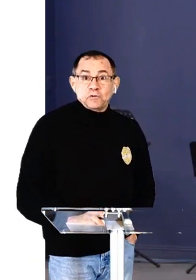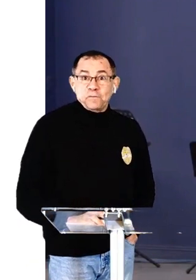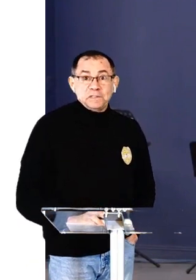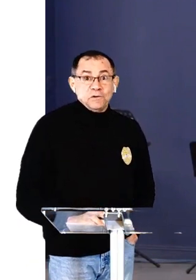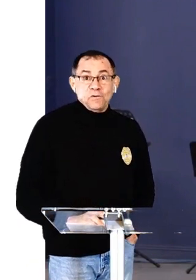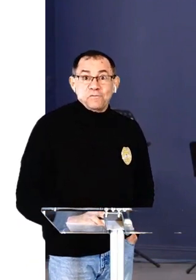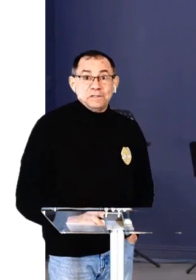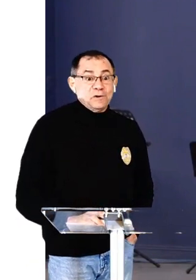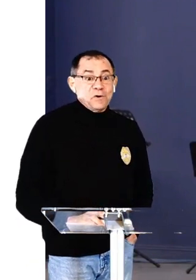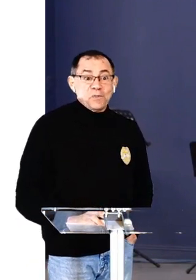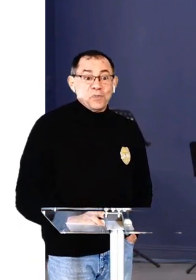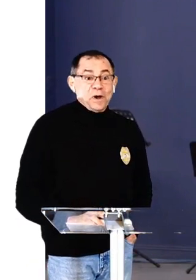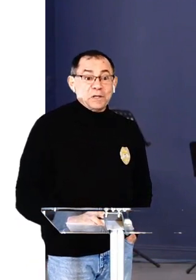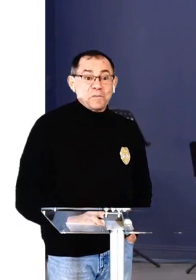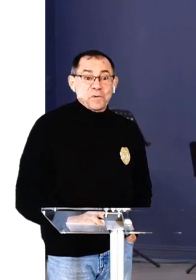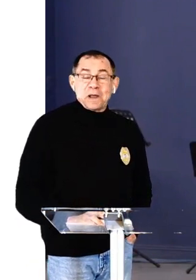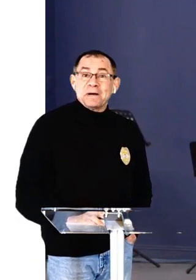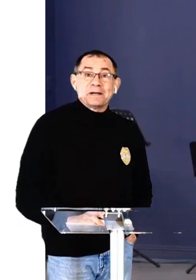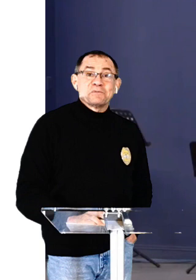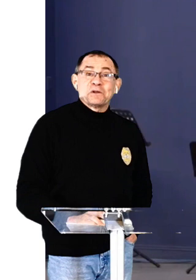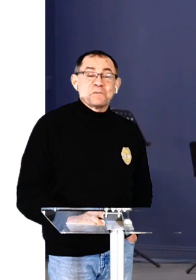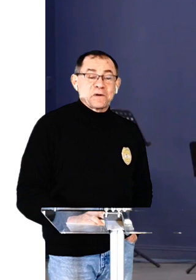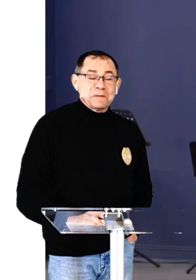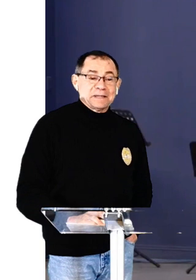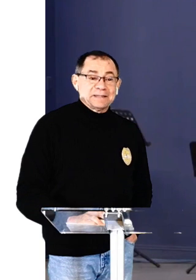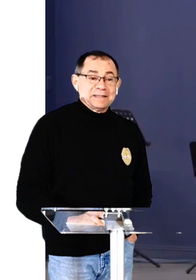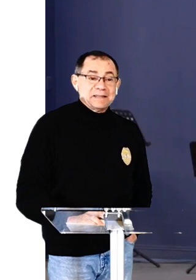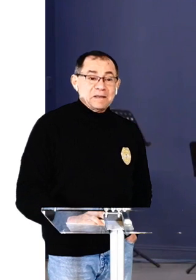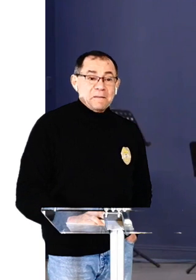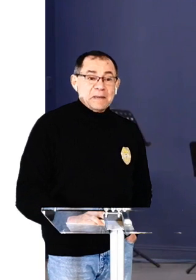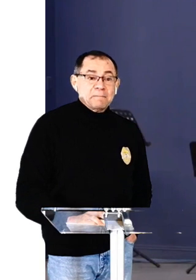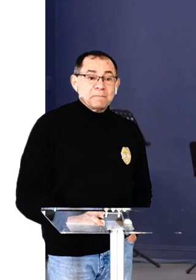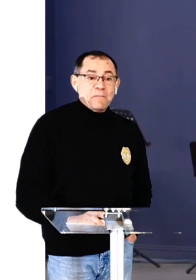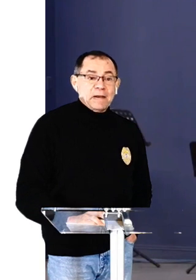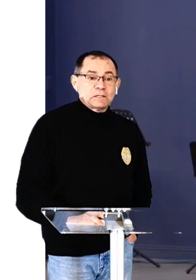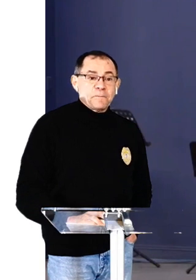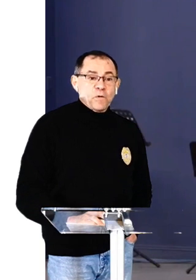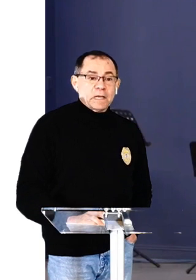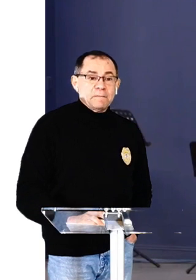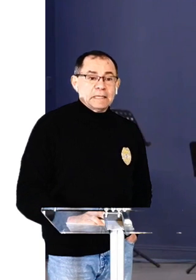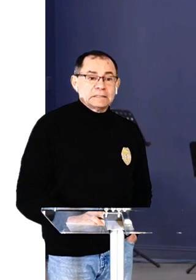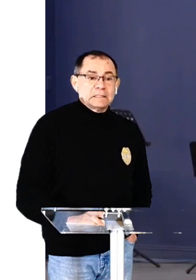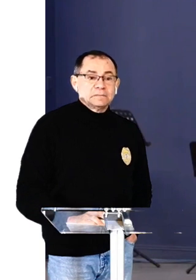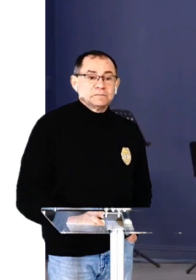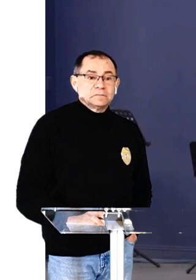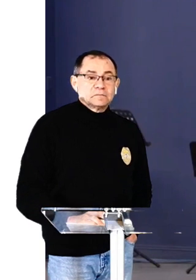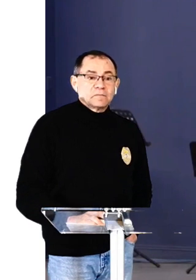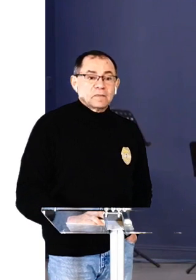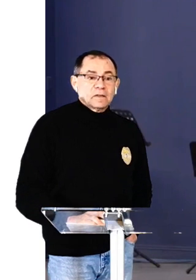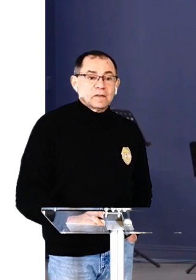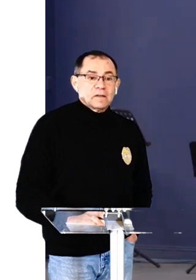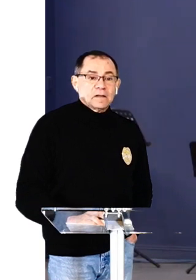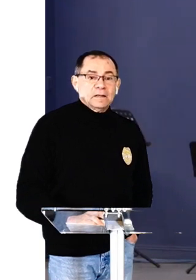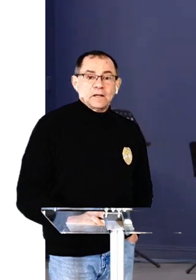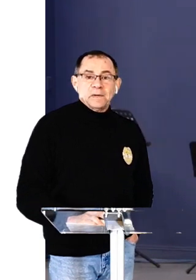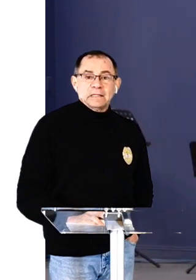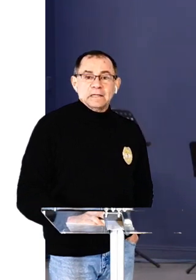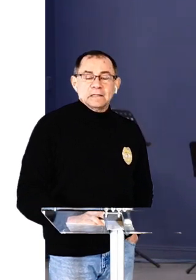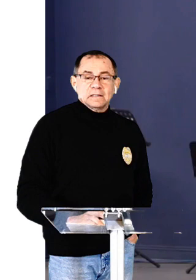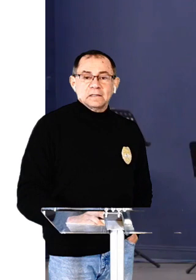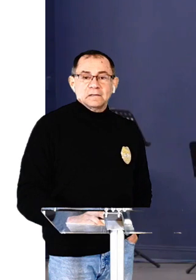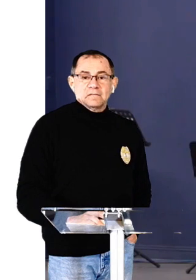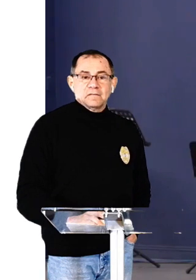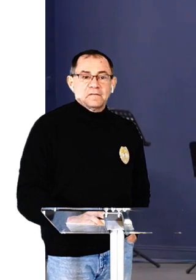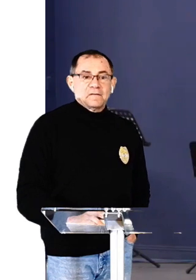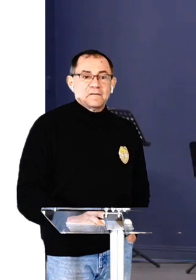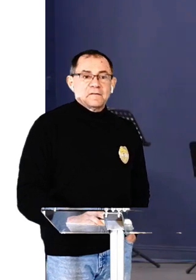por el paso físico, no hay ningún problema, no hay ningún problema. Bien, vamos a adelantar un poco aquí más, entrando en materia.